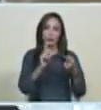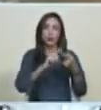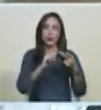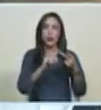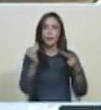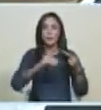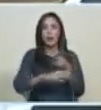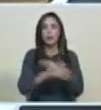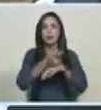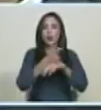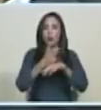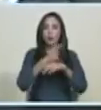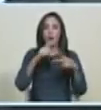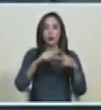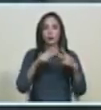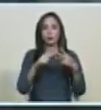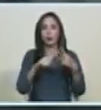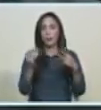y